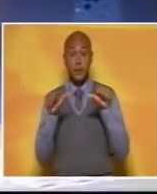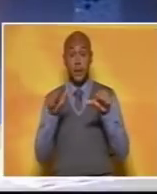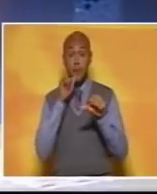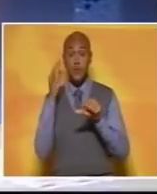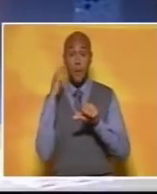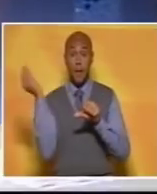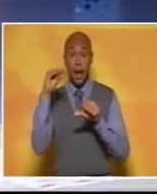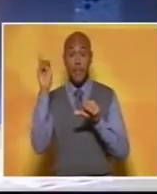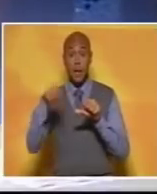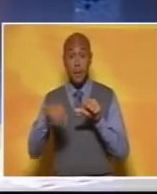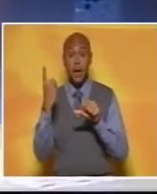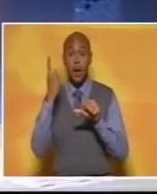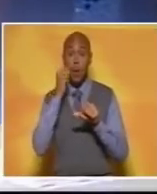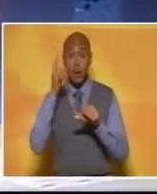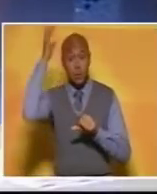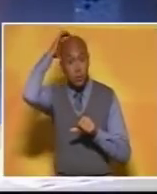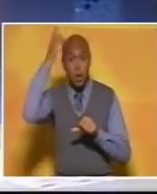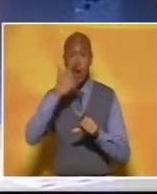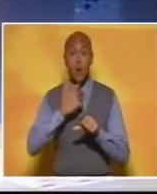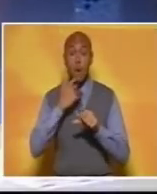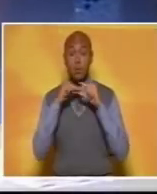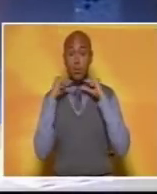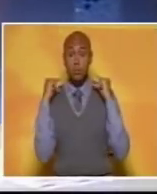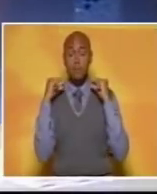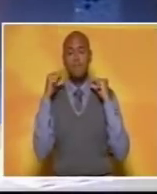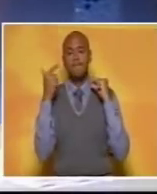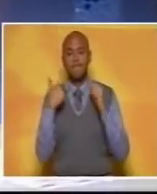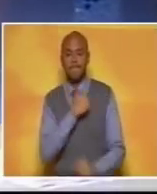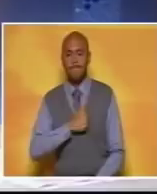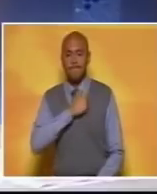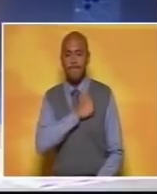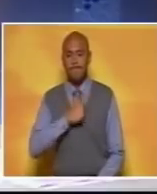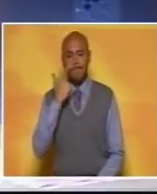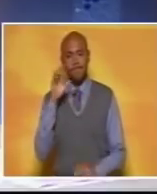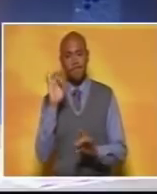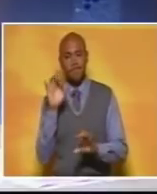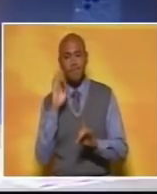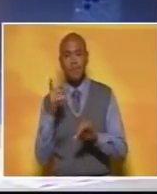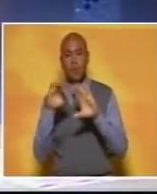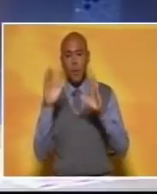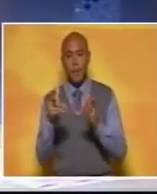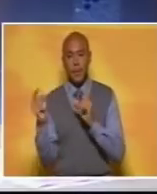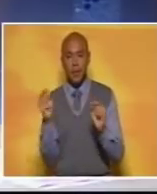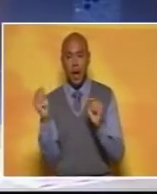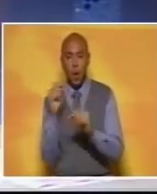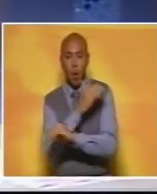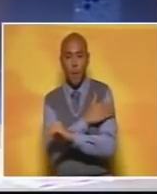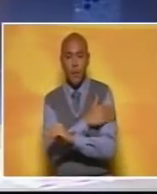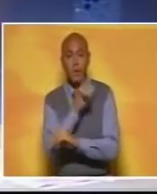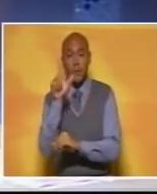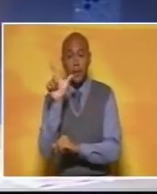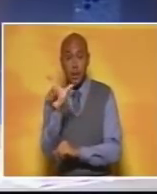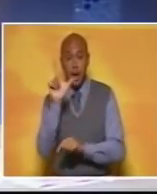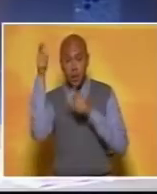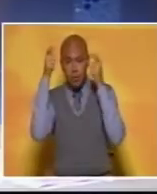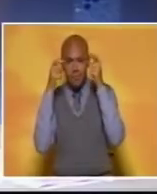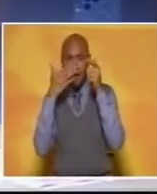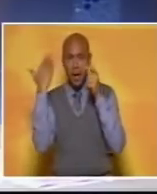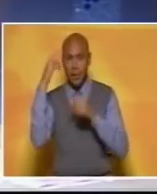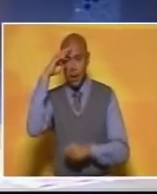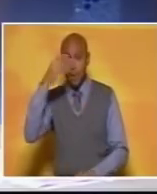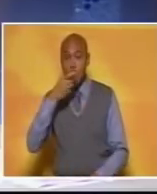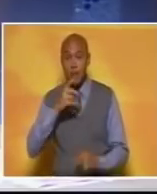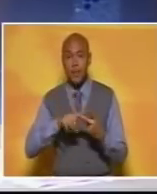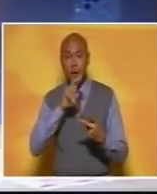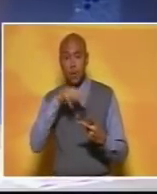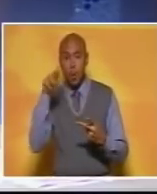Continuamos con más información. El cardenal Jorge Urosa Sabino lamentó que las iniciativas de diálogo se hayan detenido, como sucedió en República Dominicana, Noruega